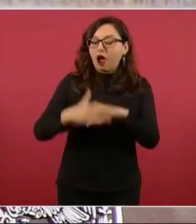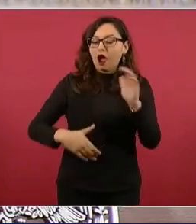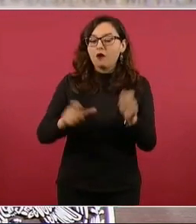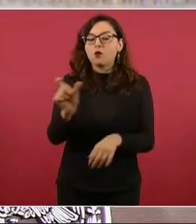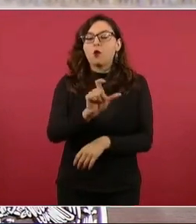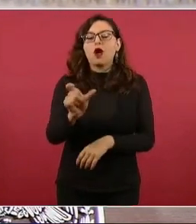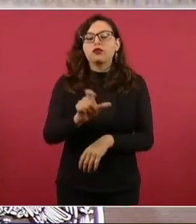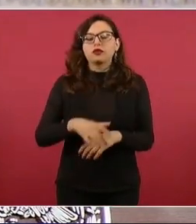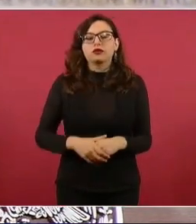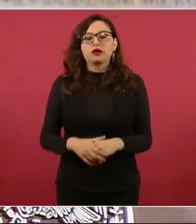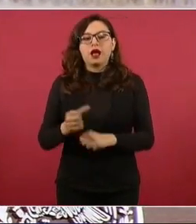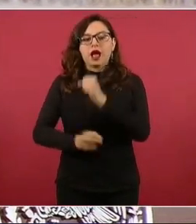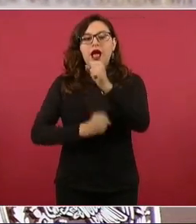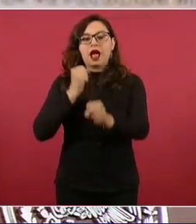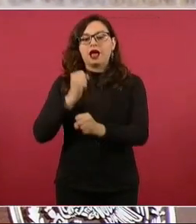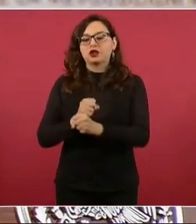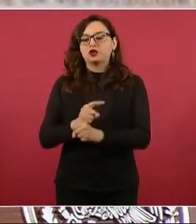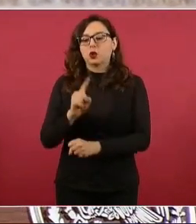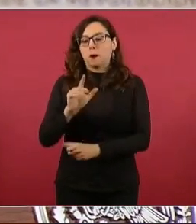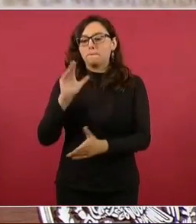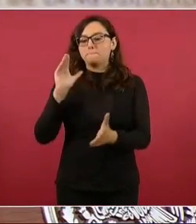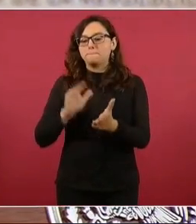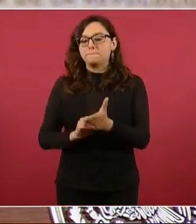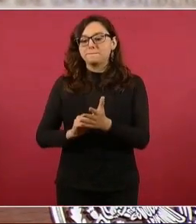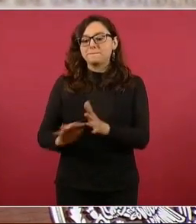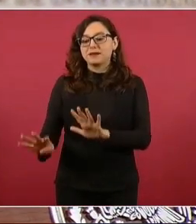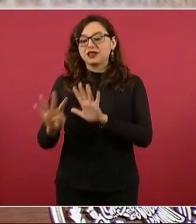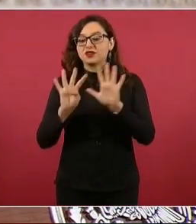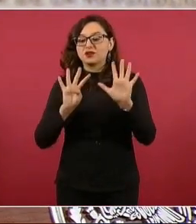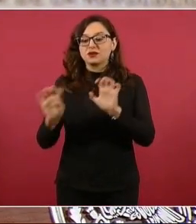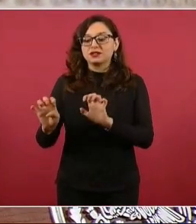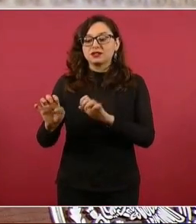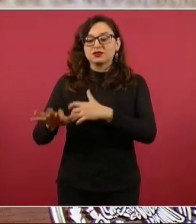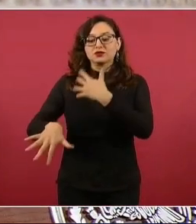Hasta 1915,